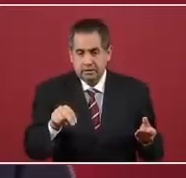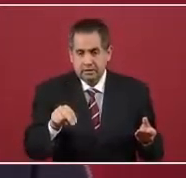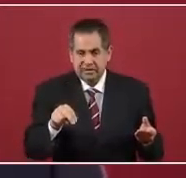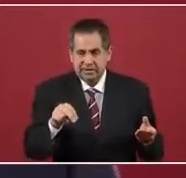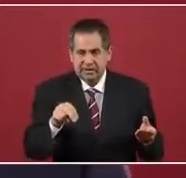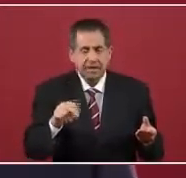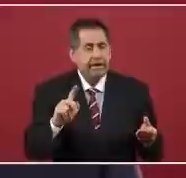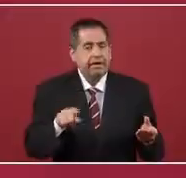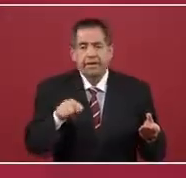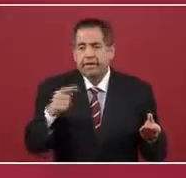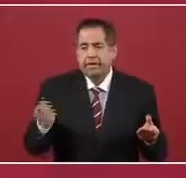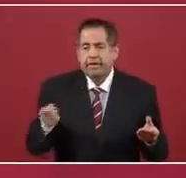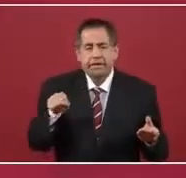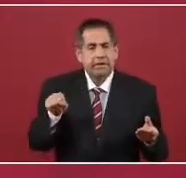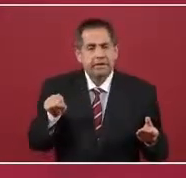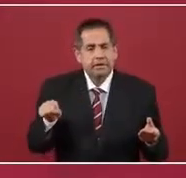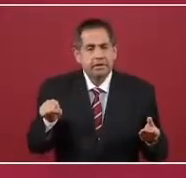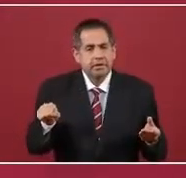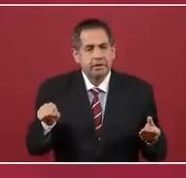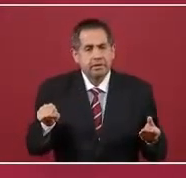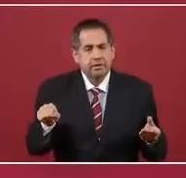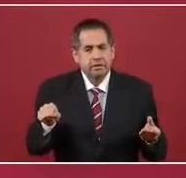y de la